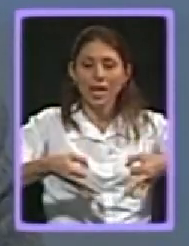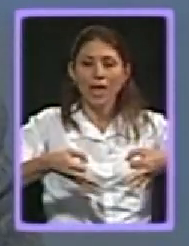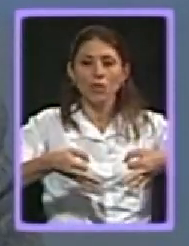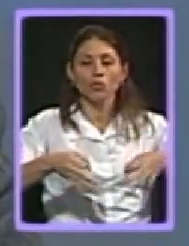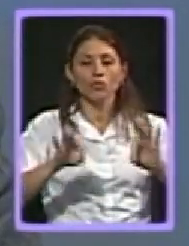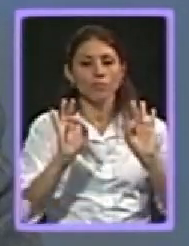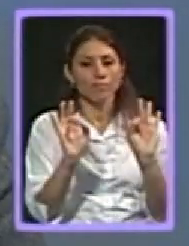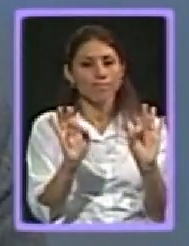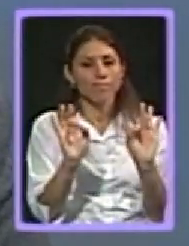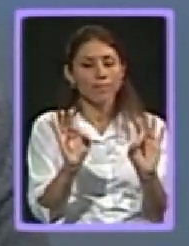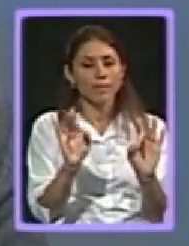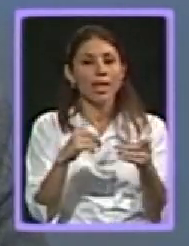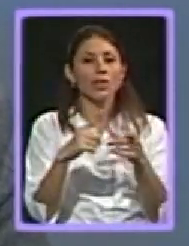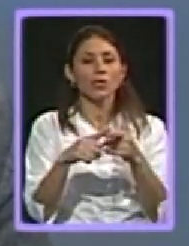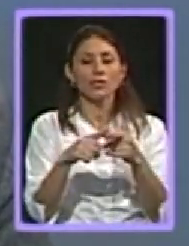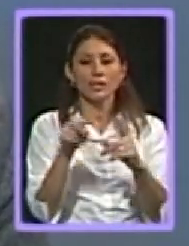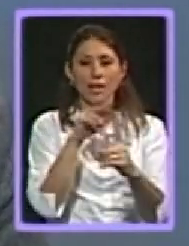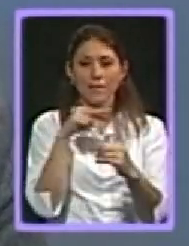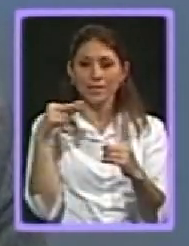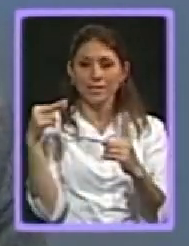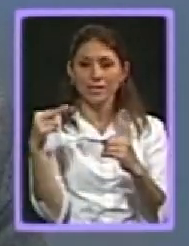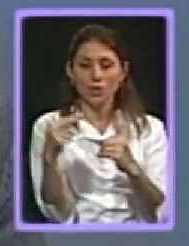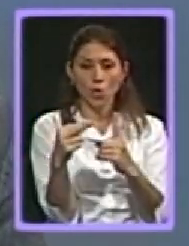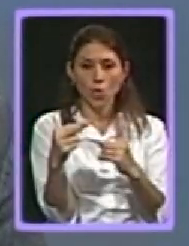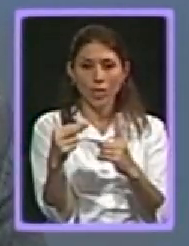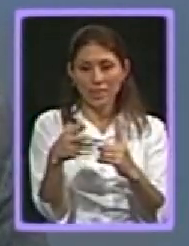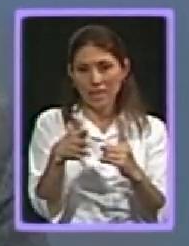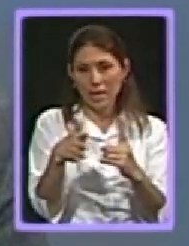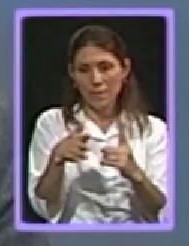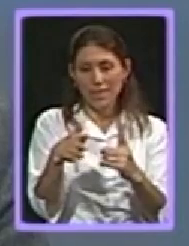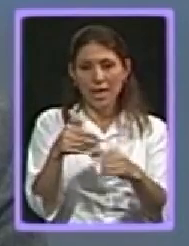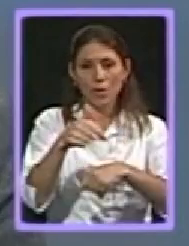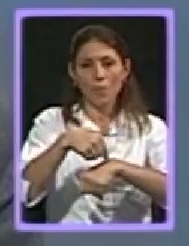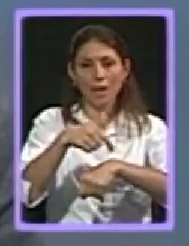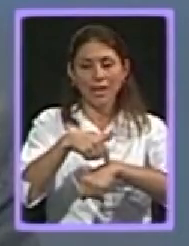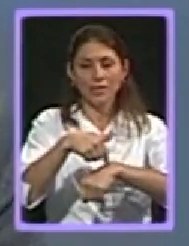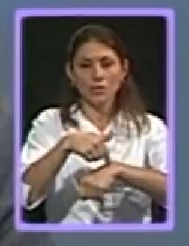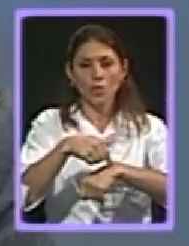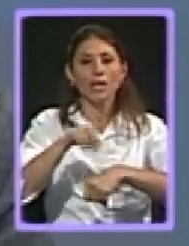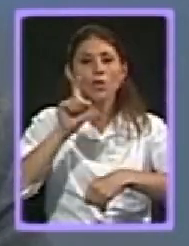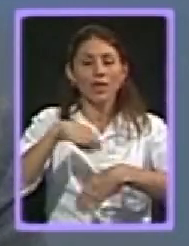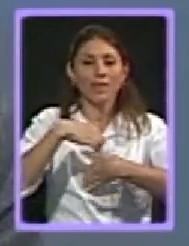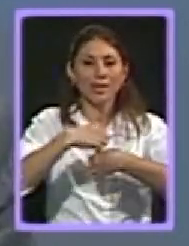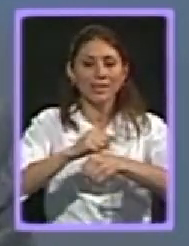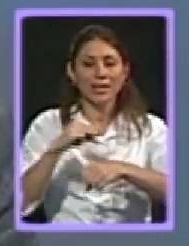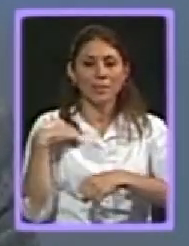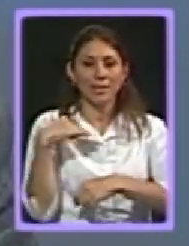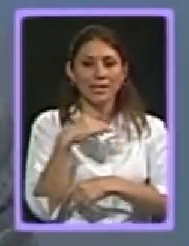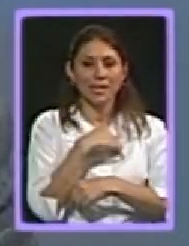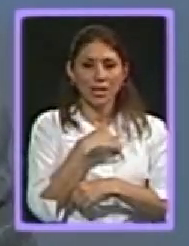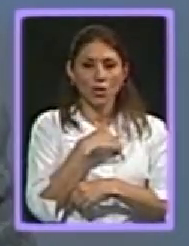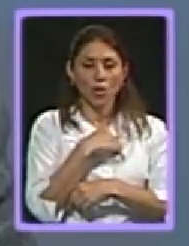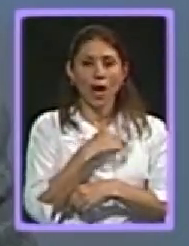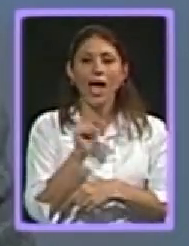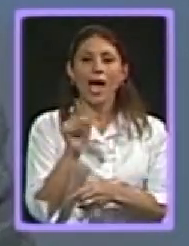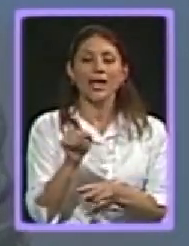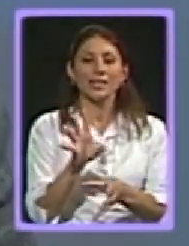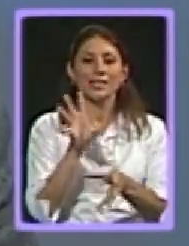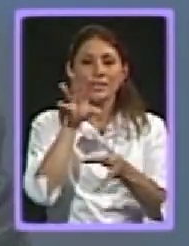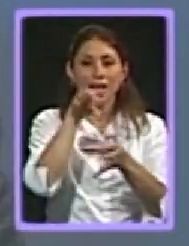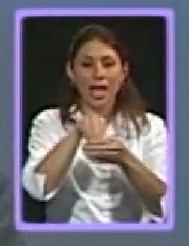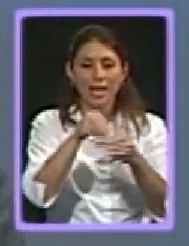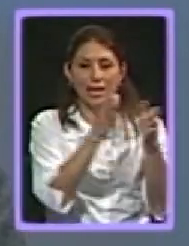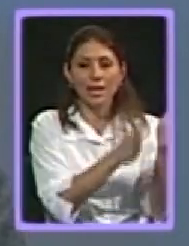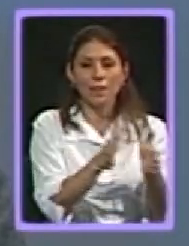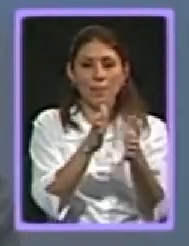calendarizados, de manera que la visión de mediano plazo de lo que tiene que hacer el Ministerio, ahí está, en este plan estratégico